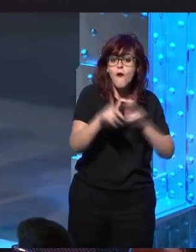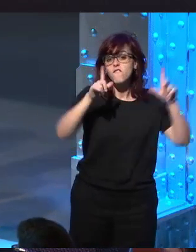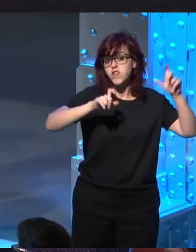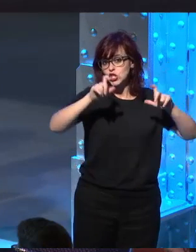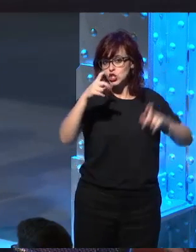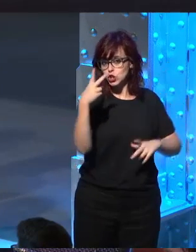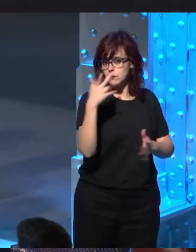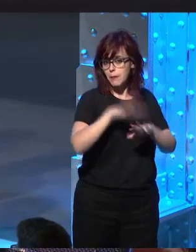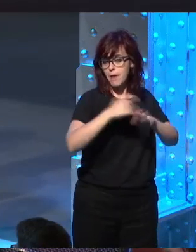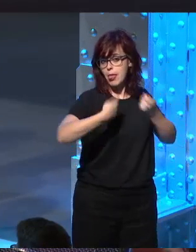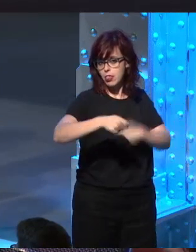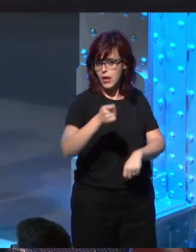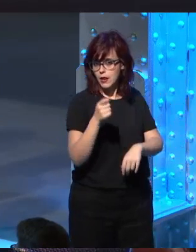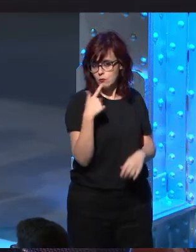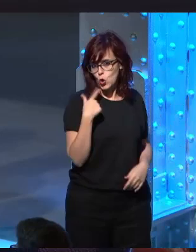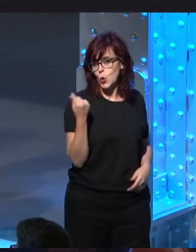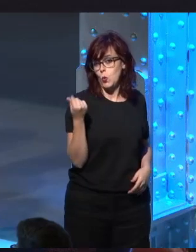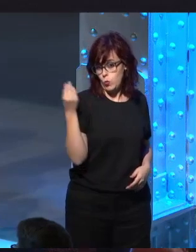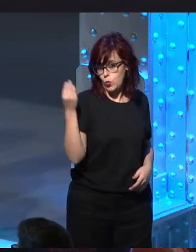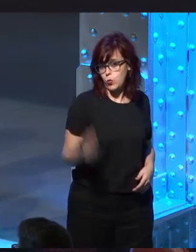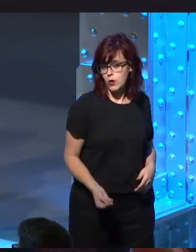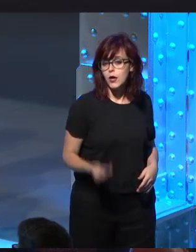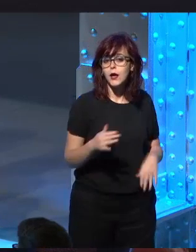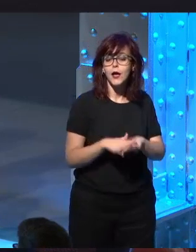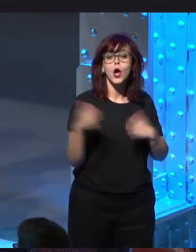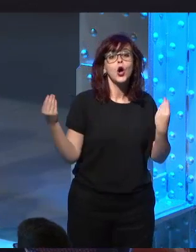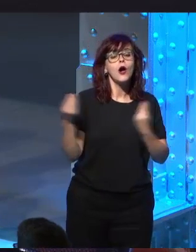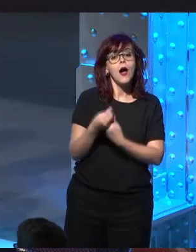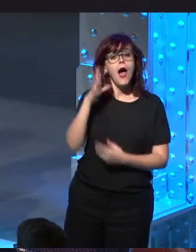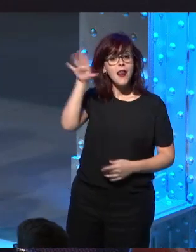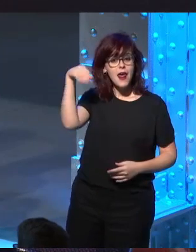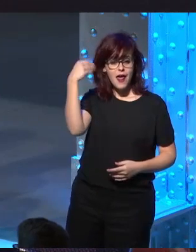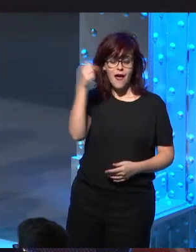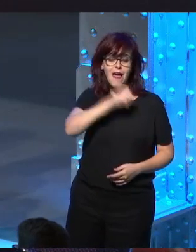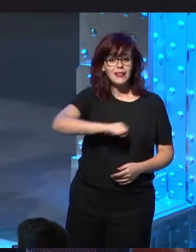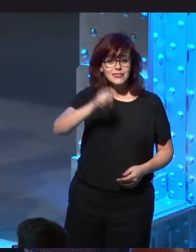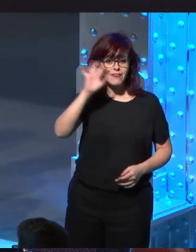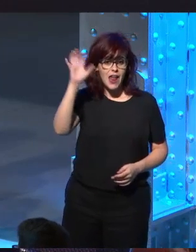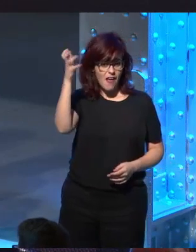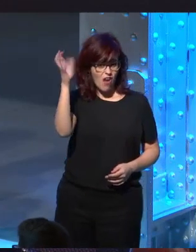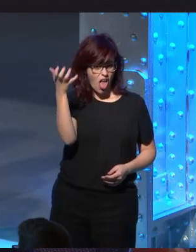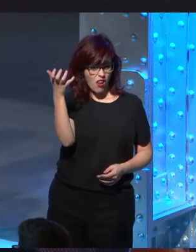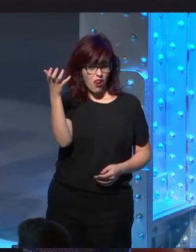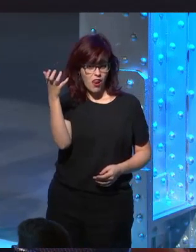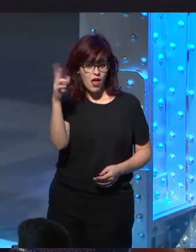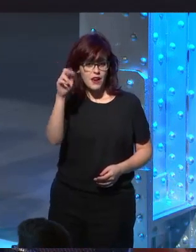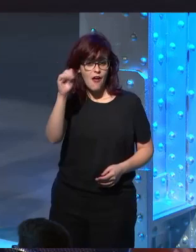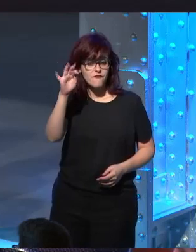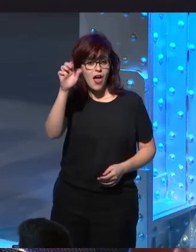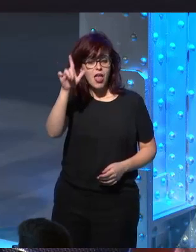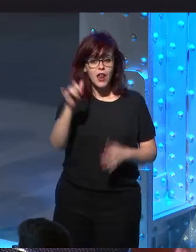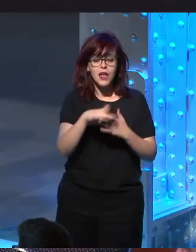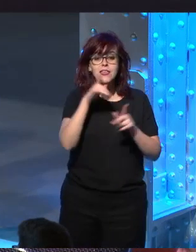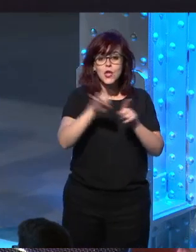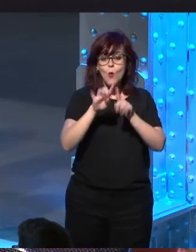vender que valen un valer. Una de ellas estoy con Rafael, el cantante, muy elegantes los dos, rodeos de